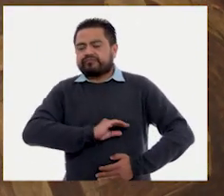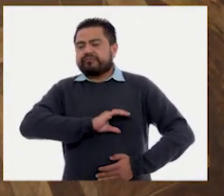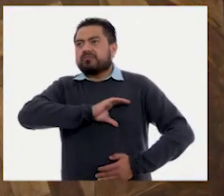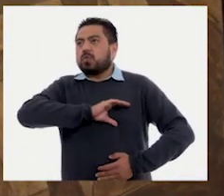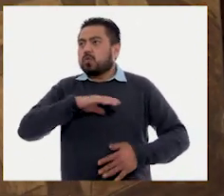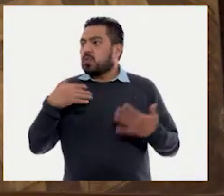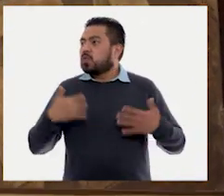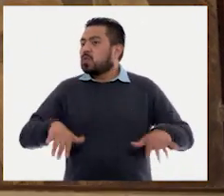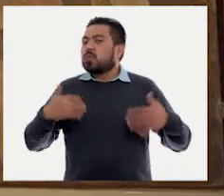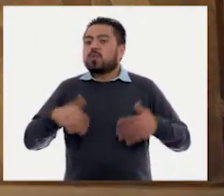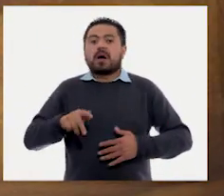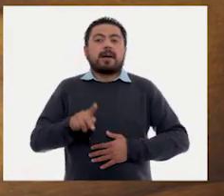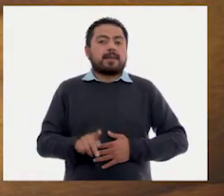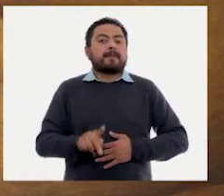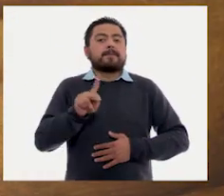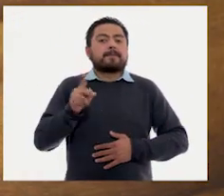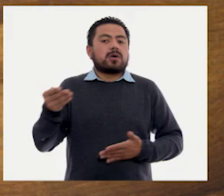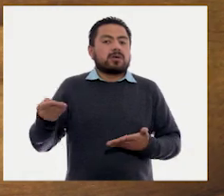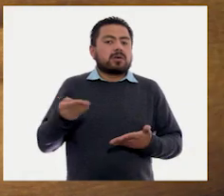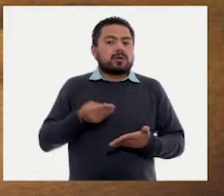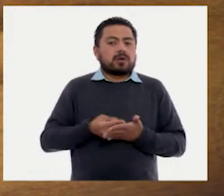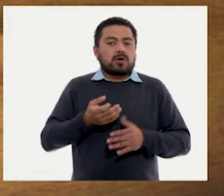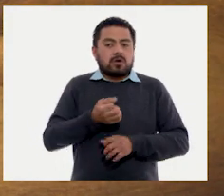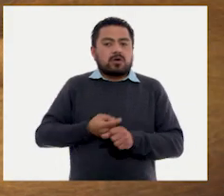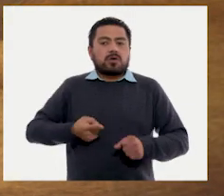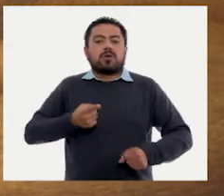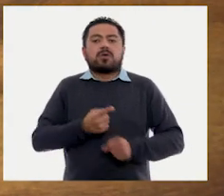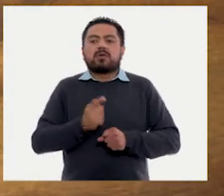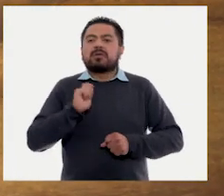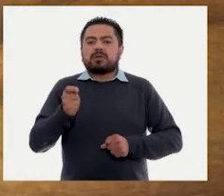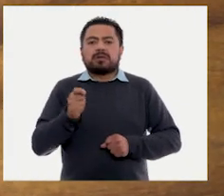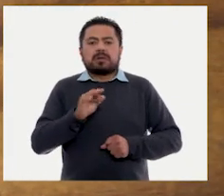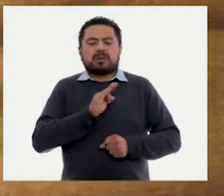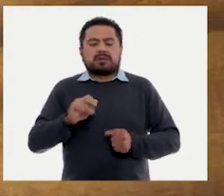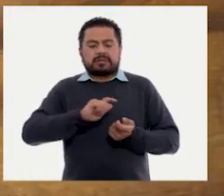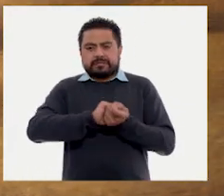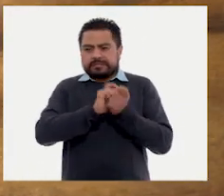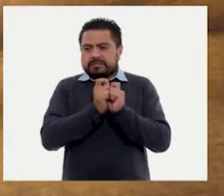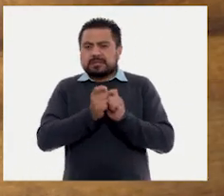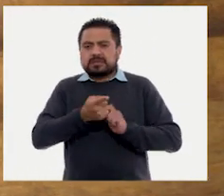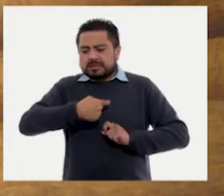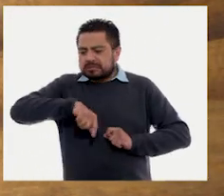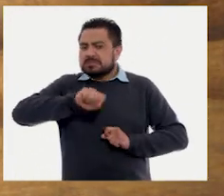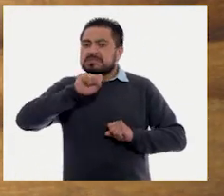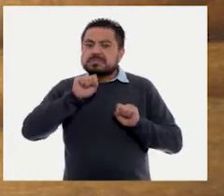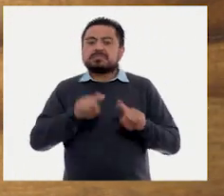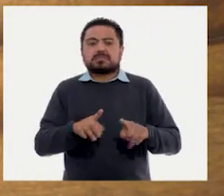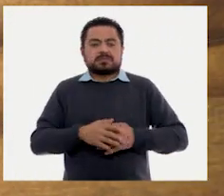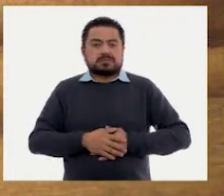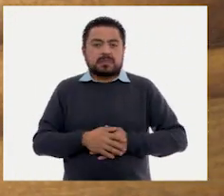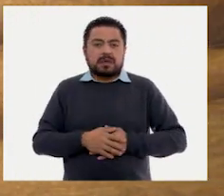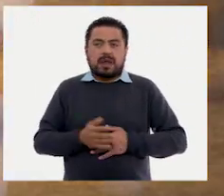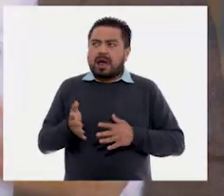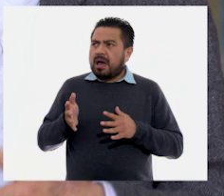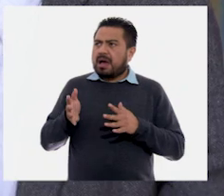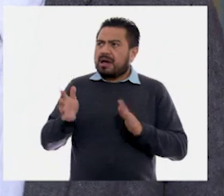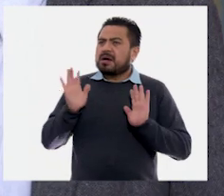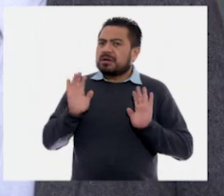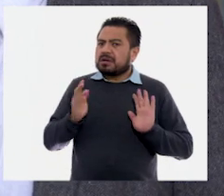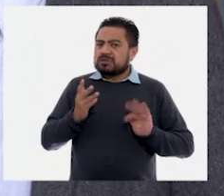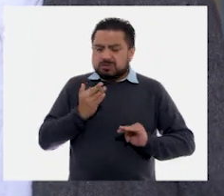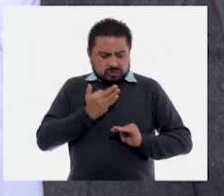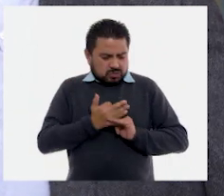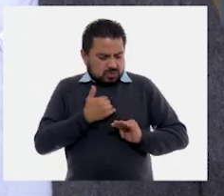enriquecernos, pero dándonos la oportunidad de interpretarlos nosotros mismos. Te estaba yo